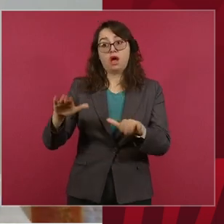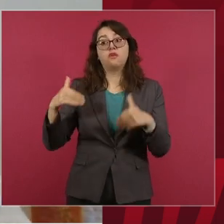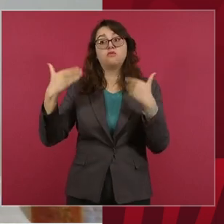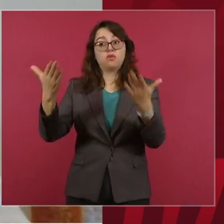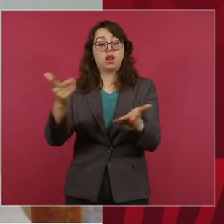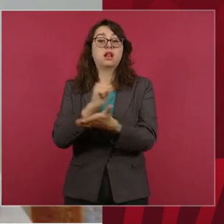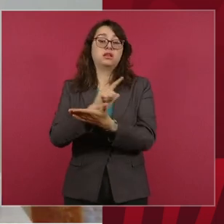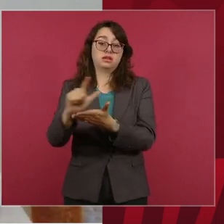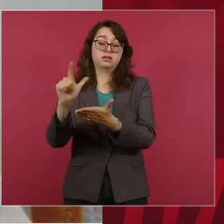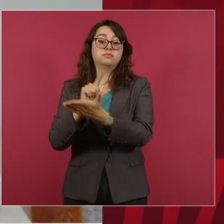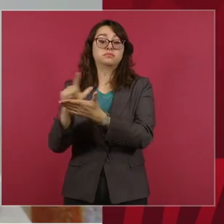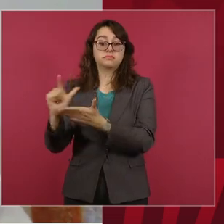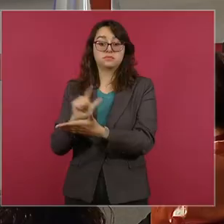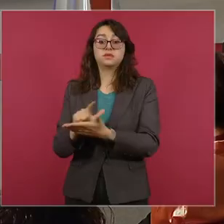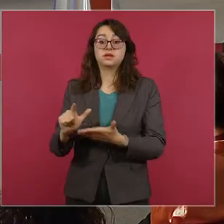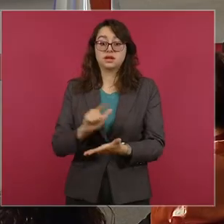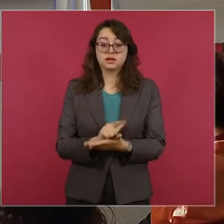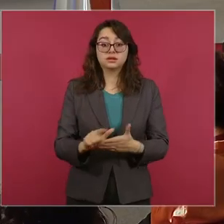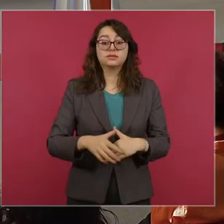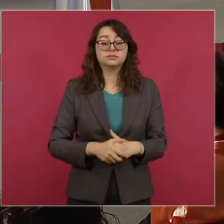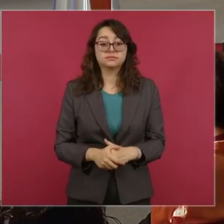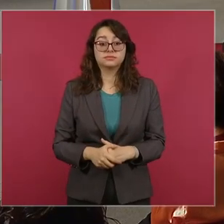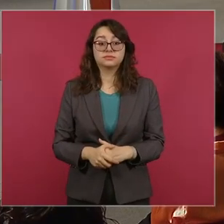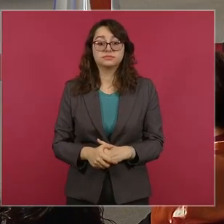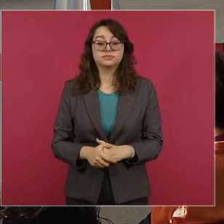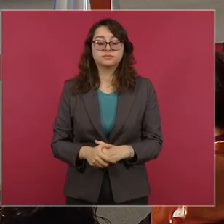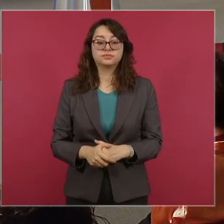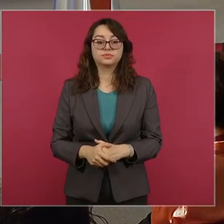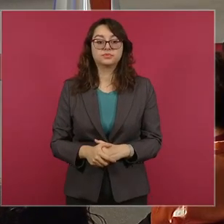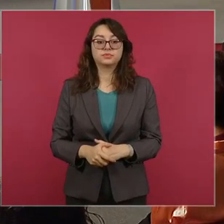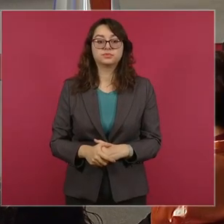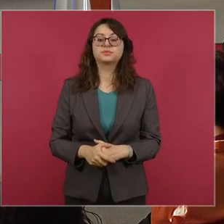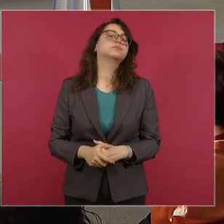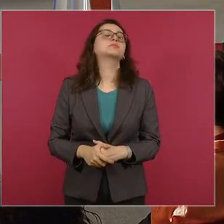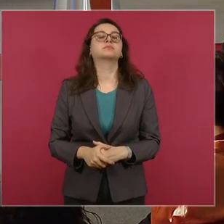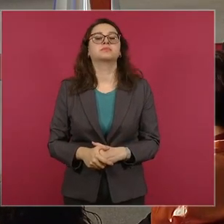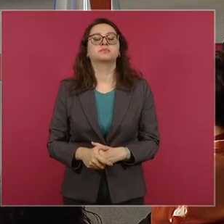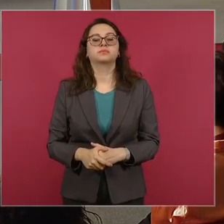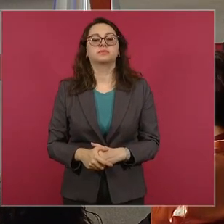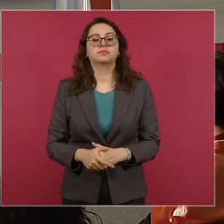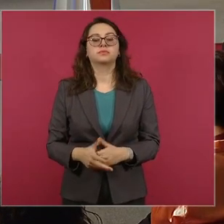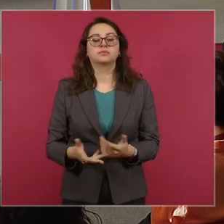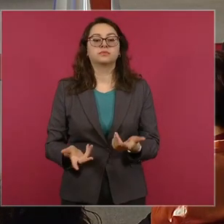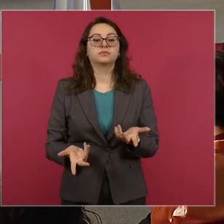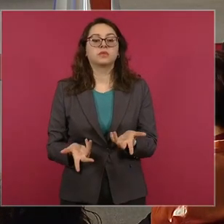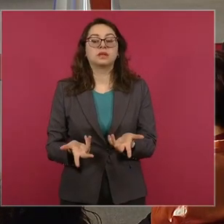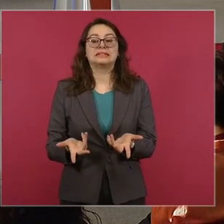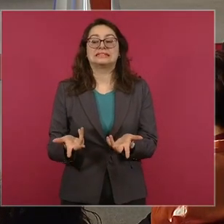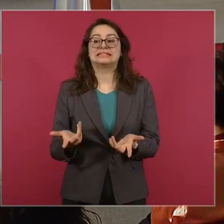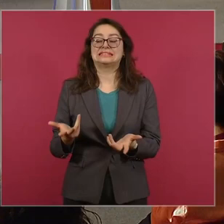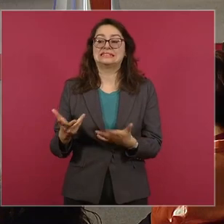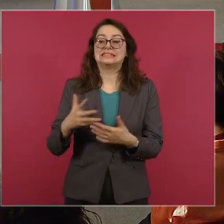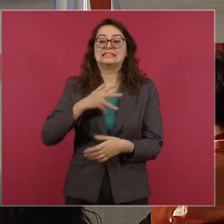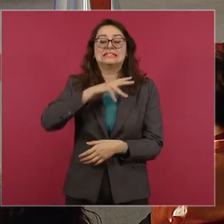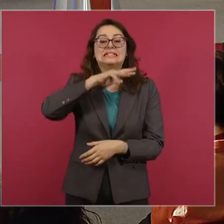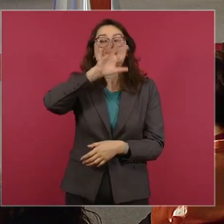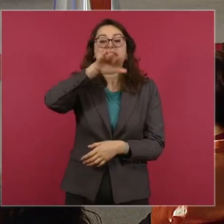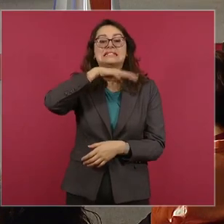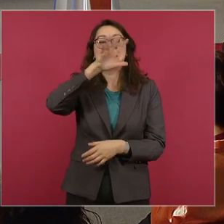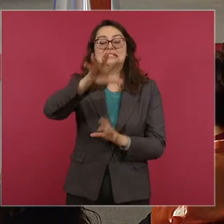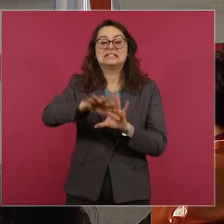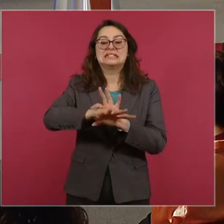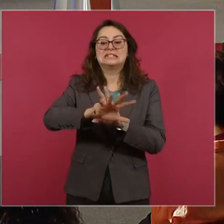Se ha librado de basura que dejó Otis y además de otros productos